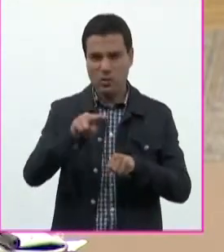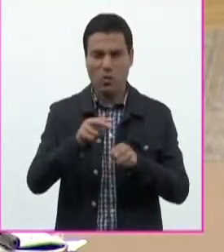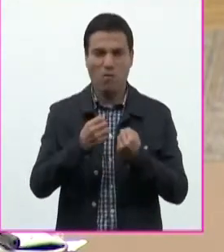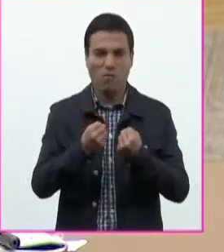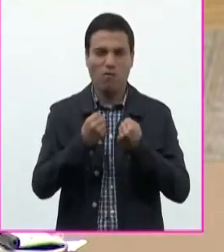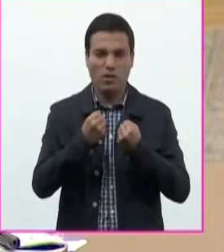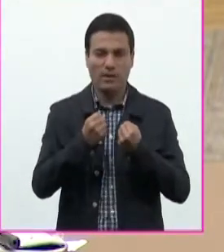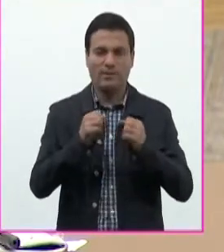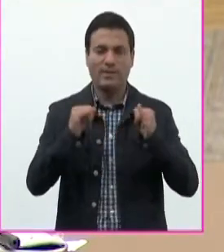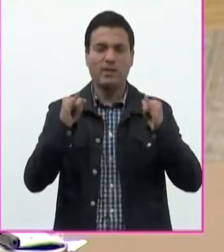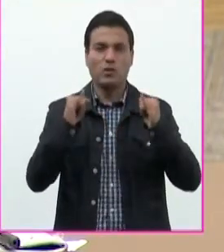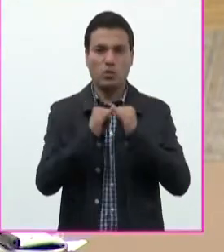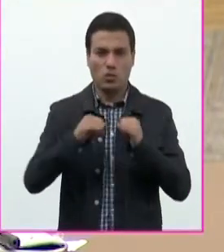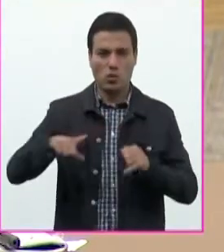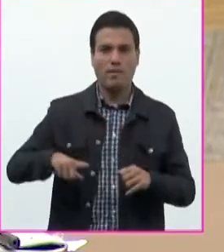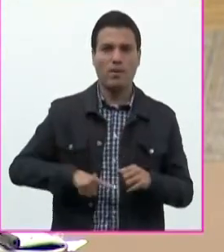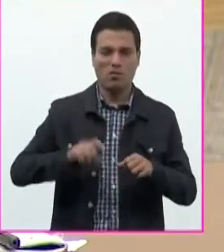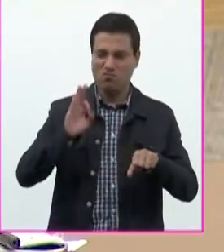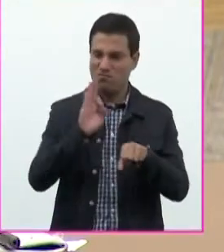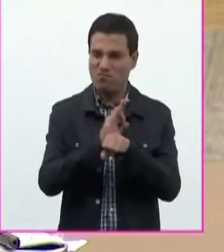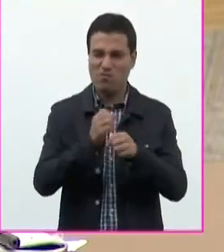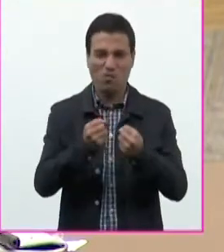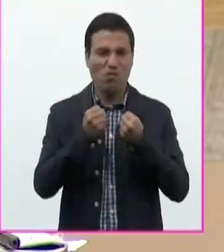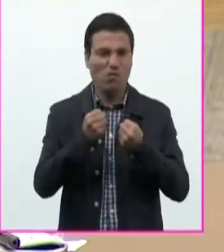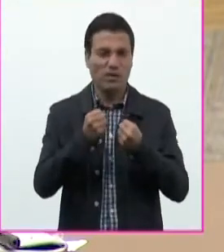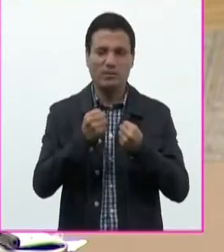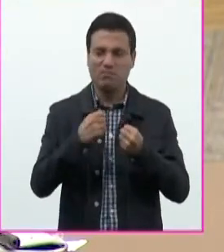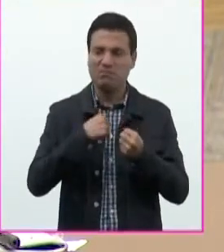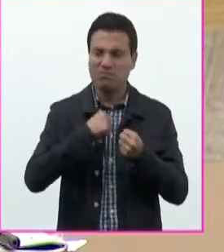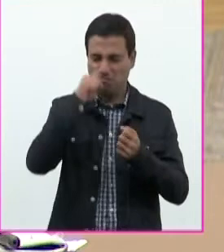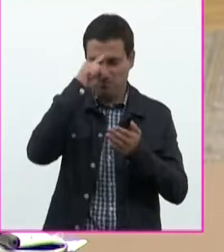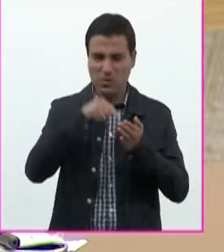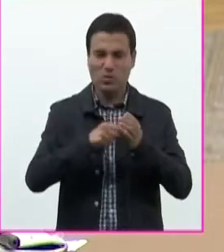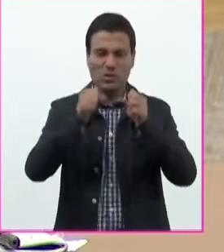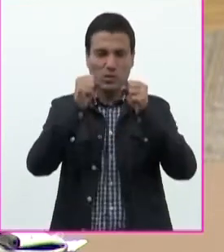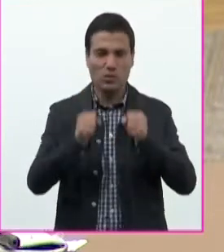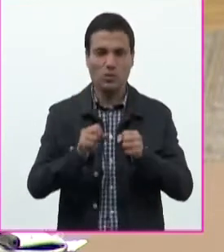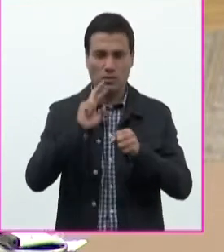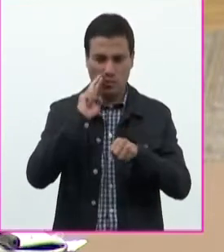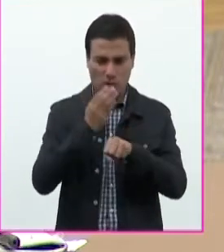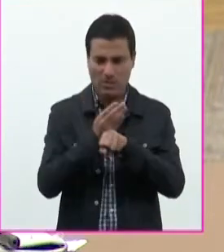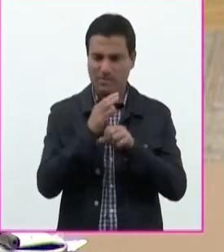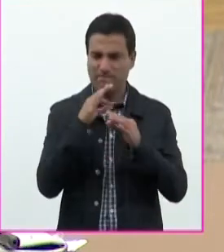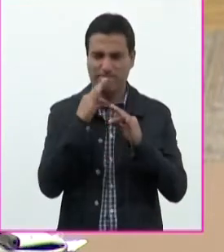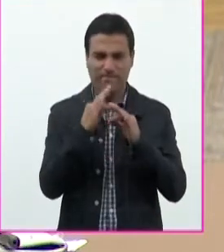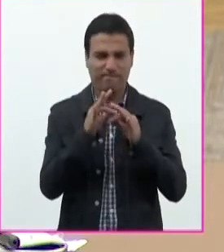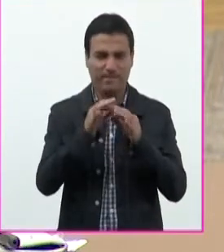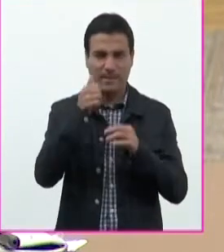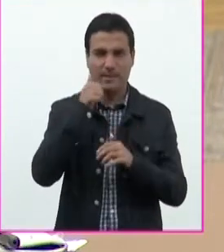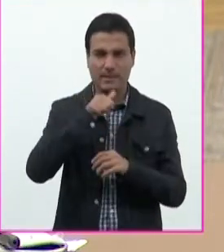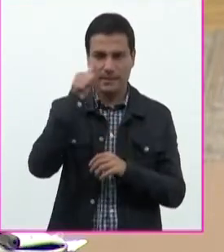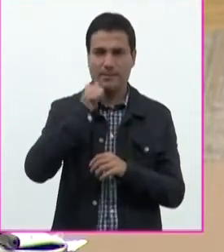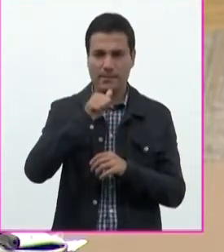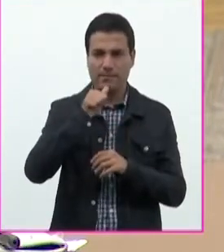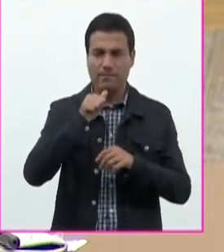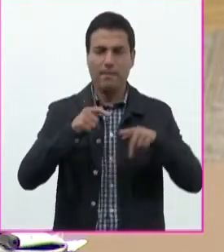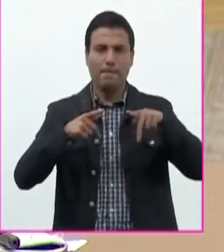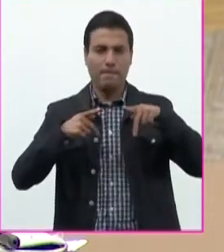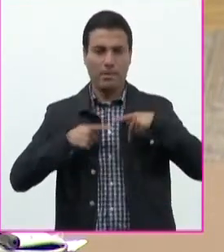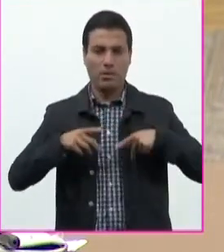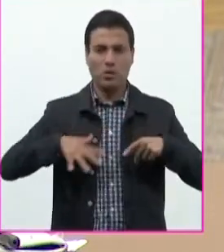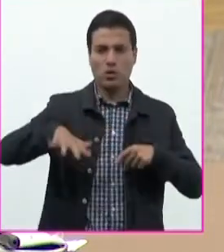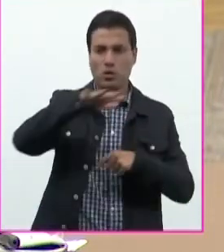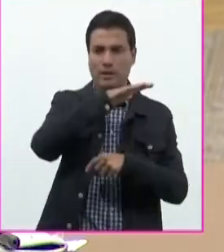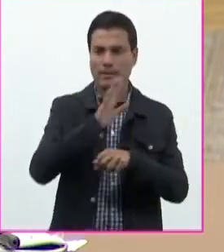fortaleza de las instituciones que nos hemos dado, y estoy seguro que lo harán con responsabilidad y lo harán de cara a la sociedad.